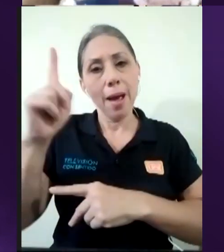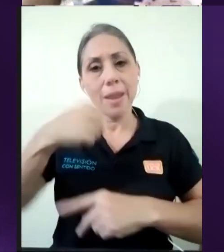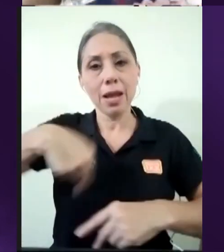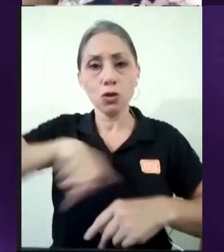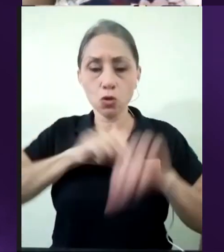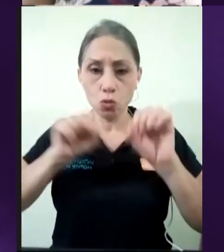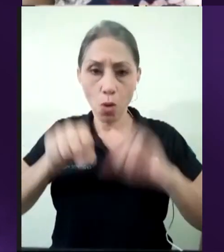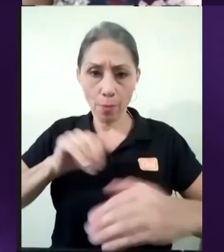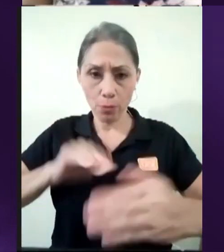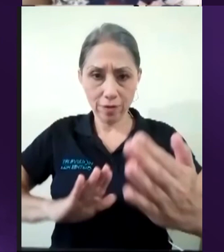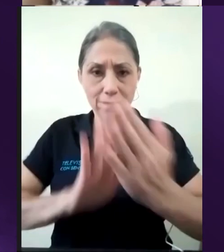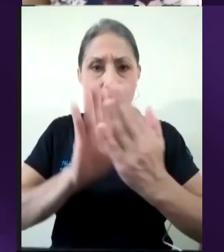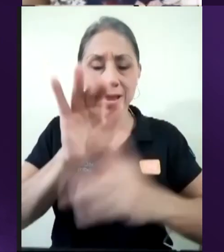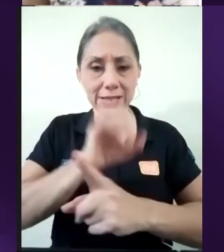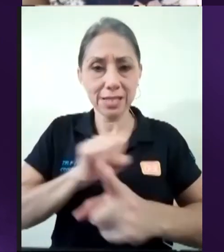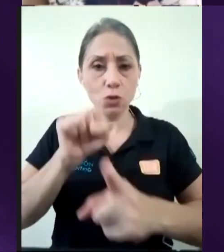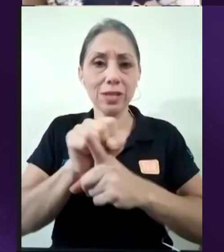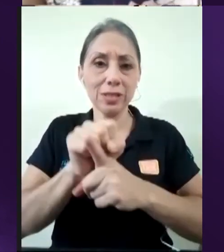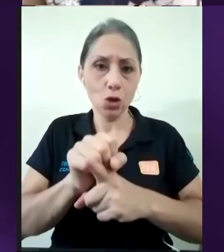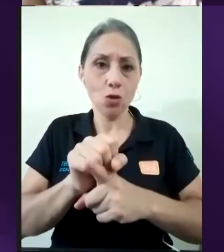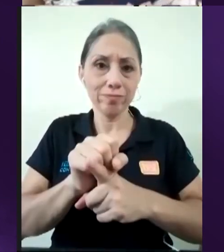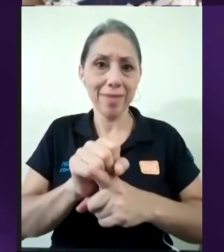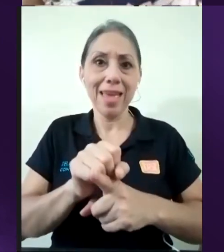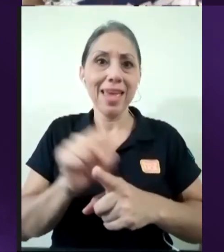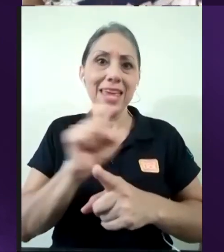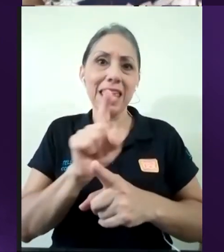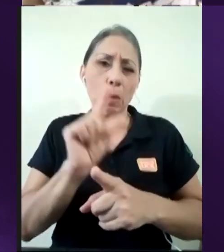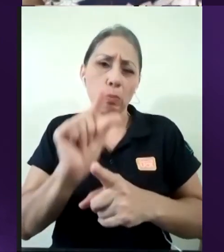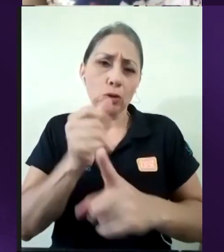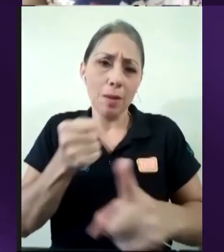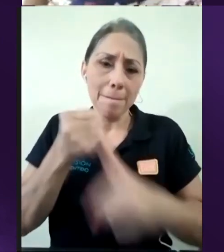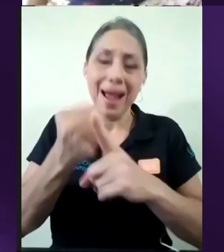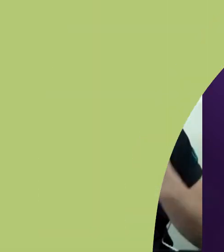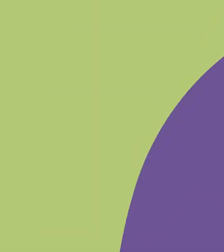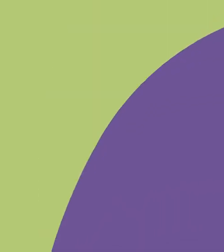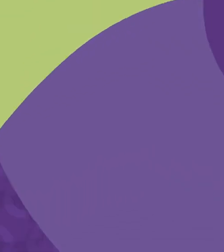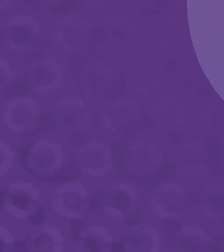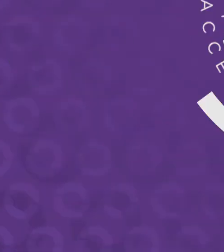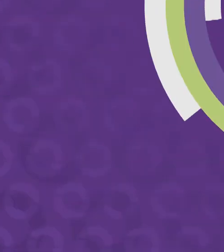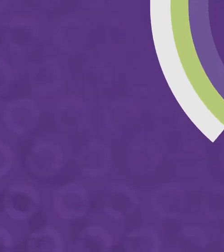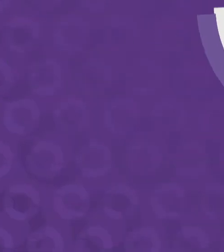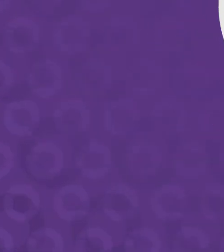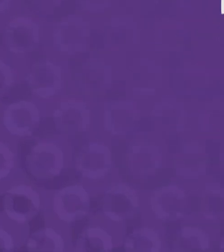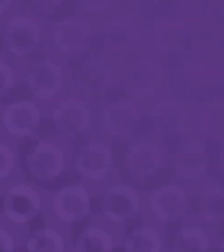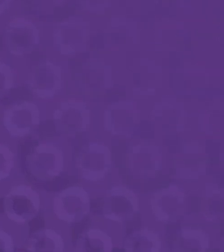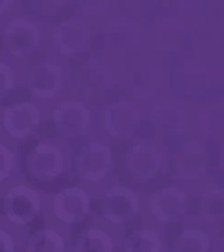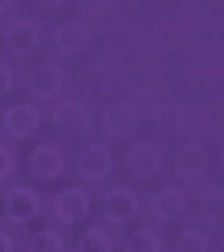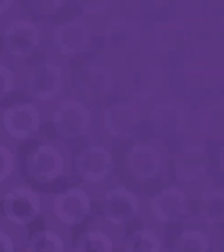situación con el menor impacto posible. Muchas gracias a doña Lisbeth por habernos acompañado.